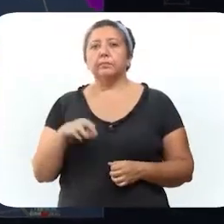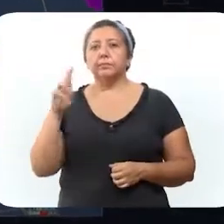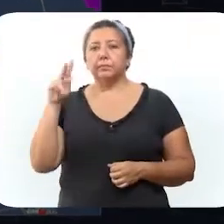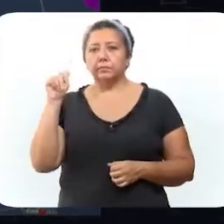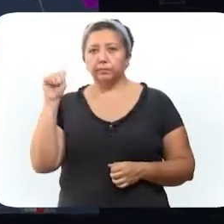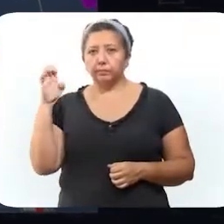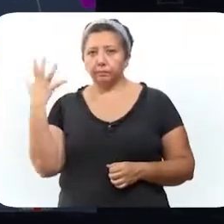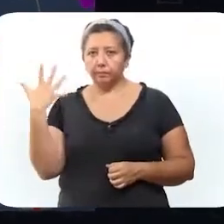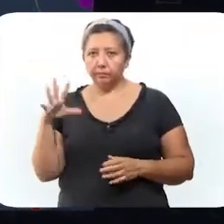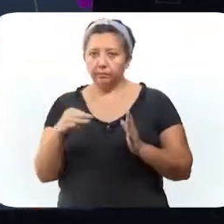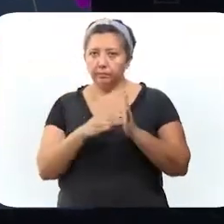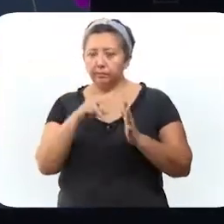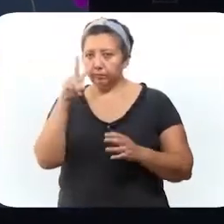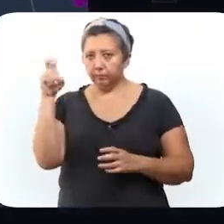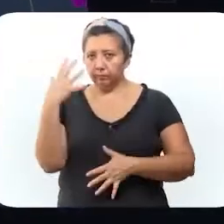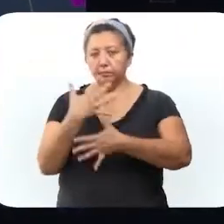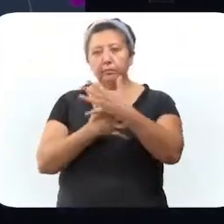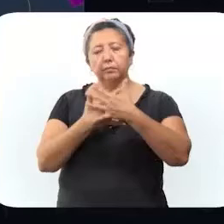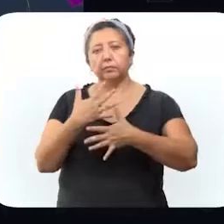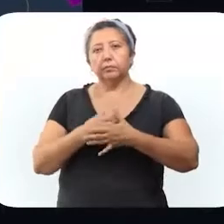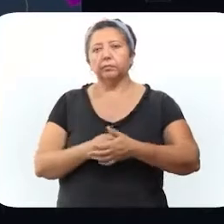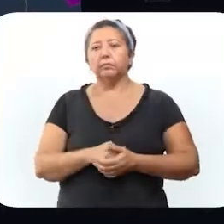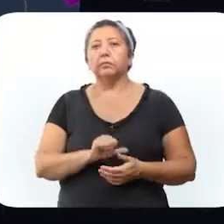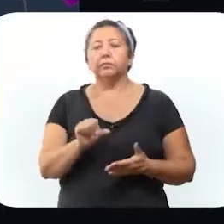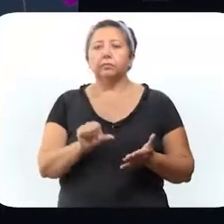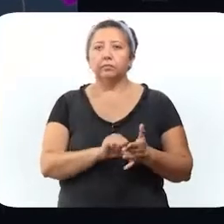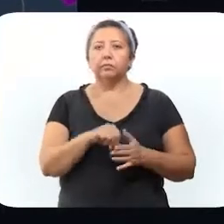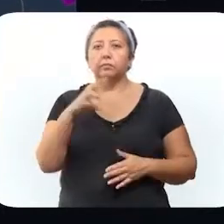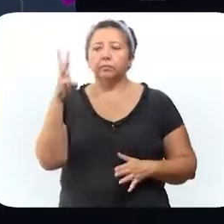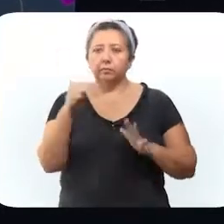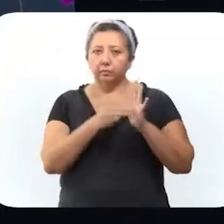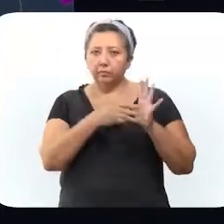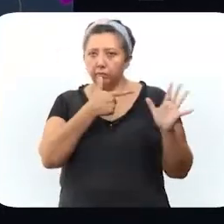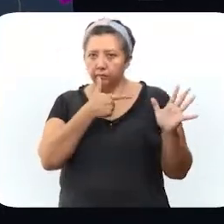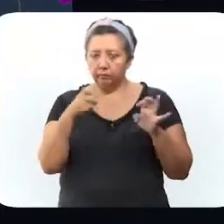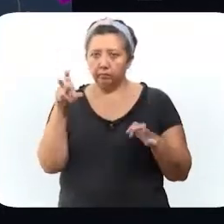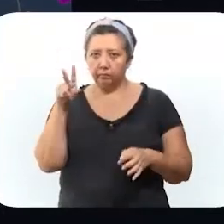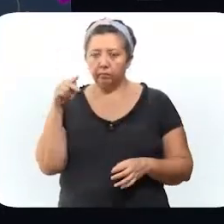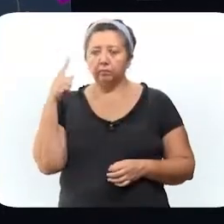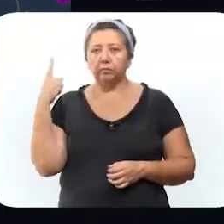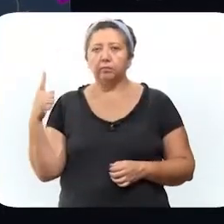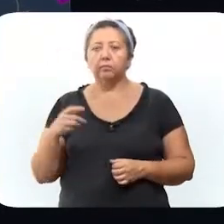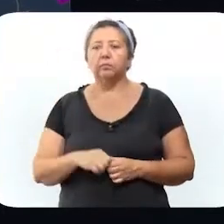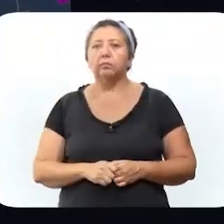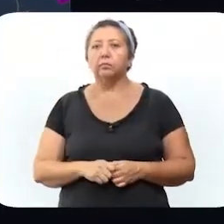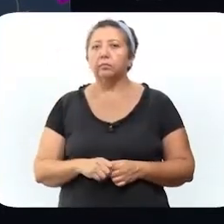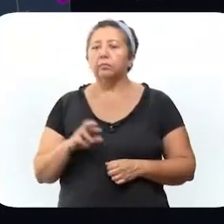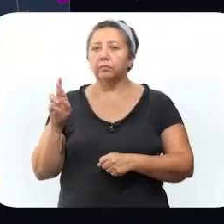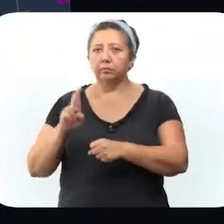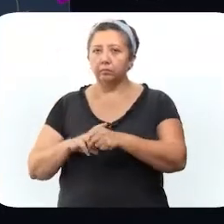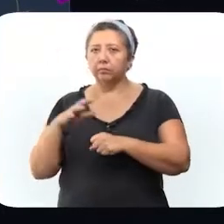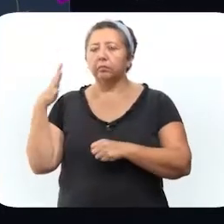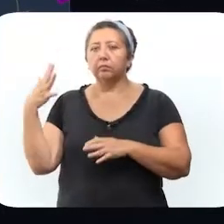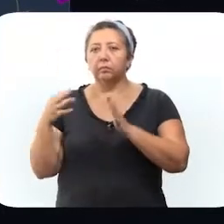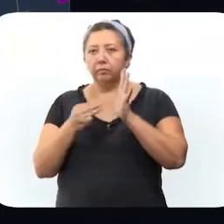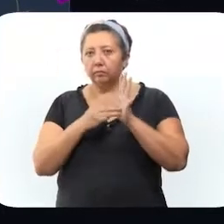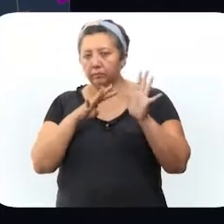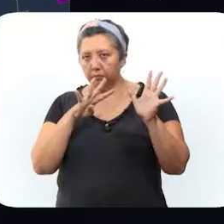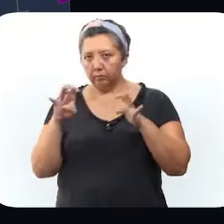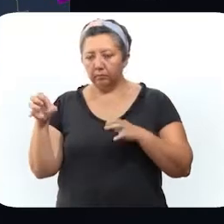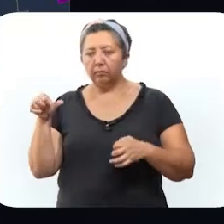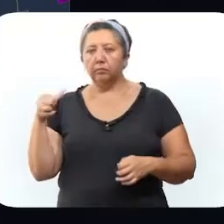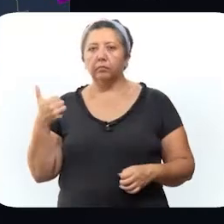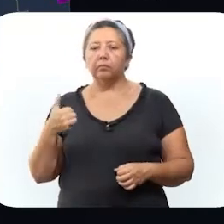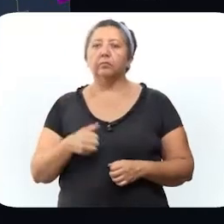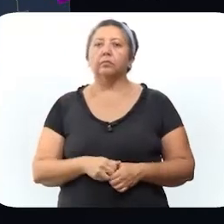zona oriente 10.215, en la zona centro 3.781, en la zona sur